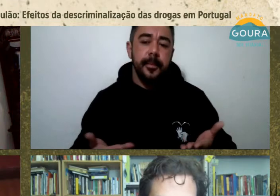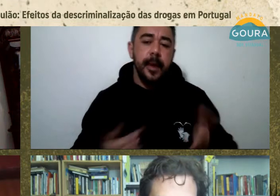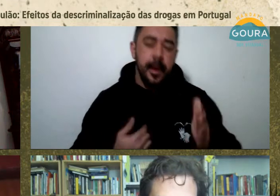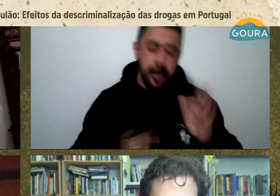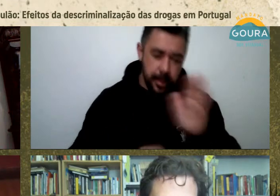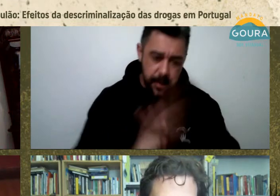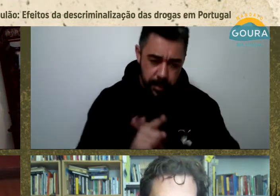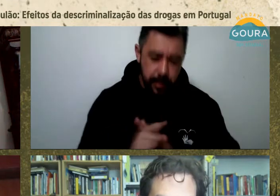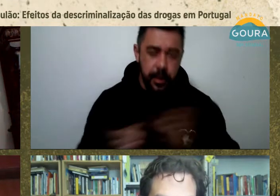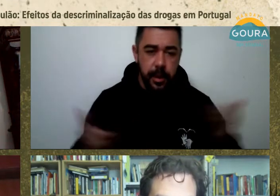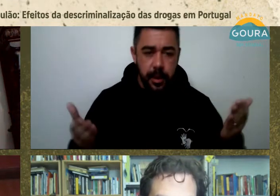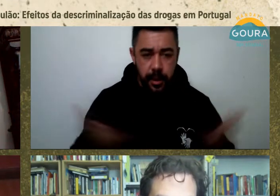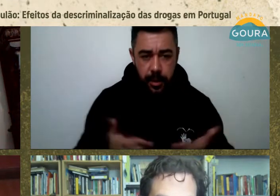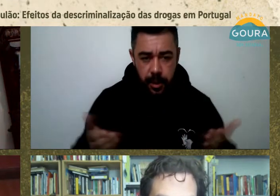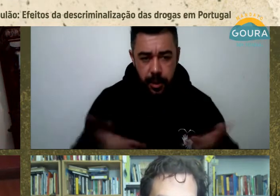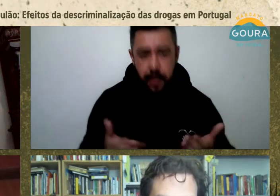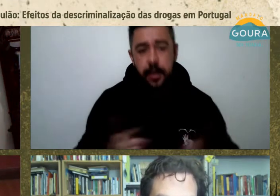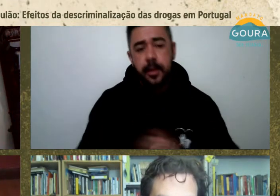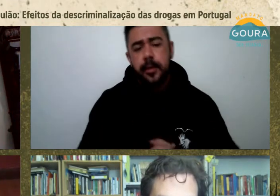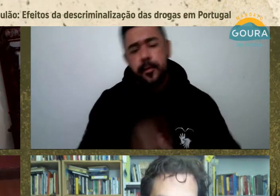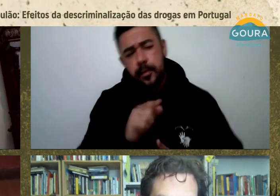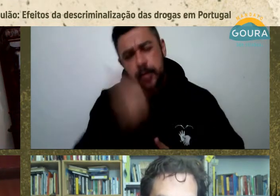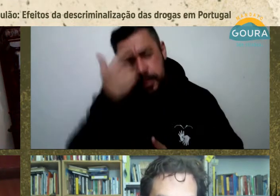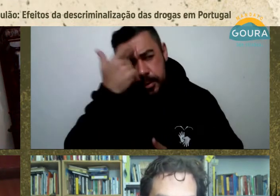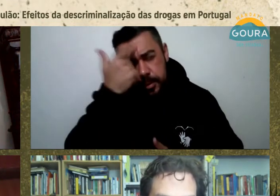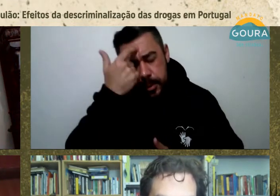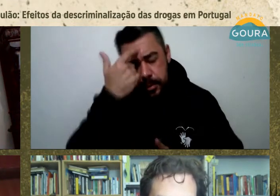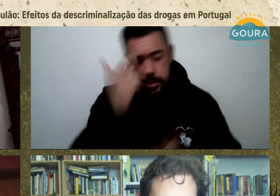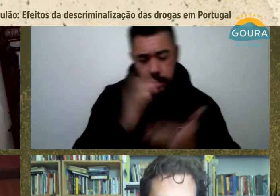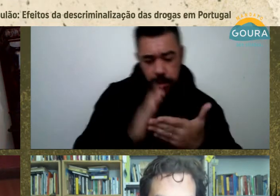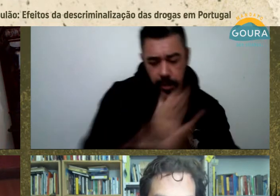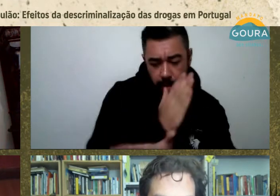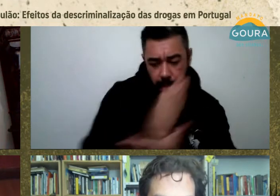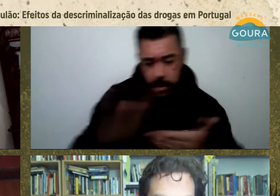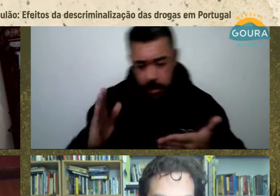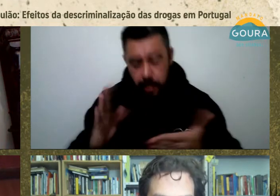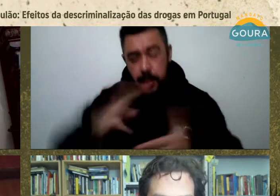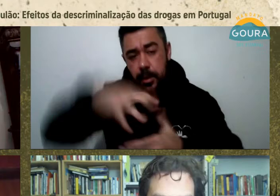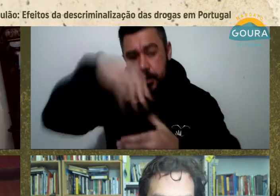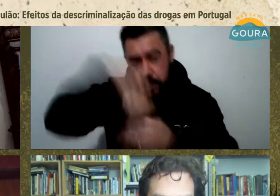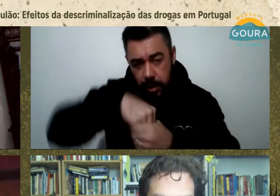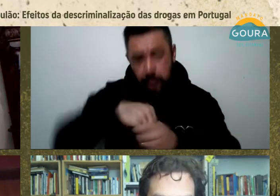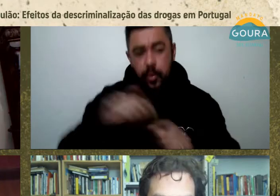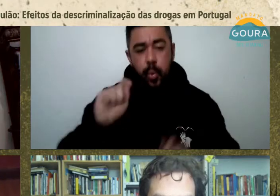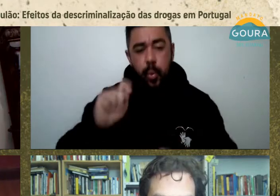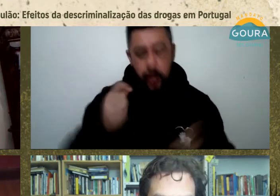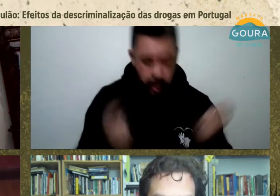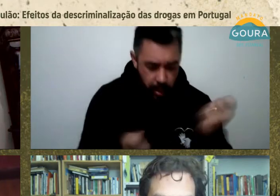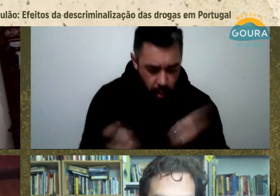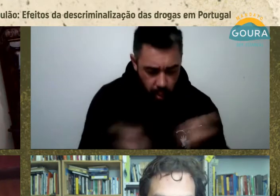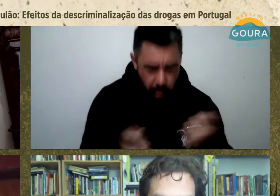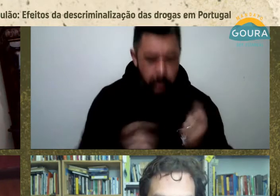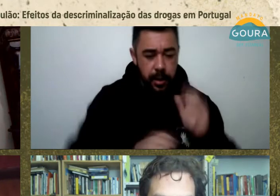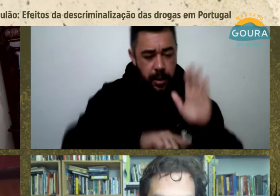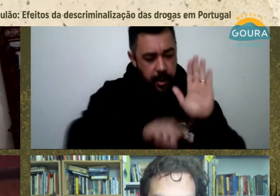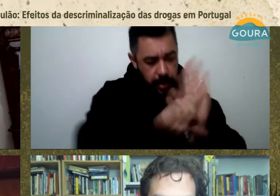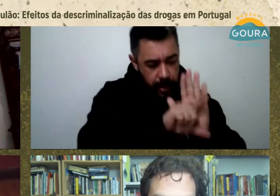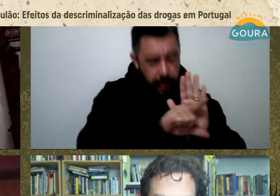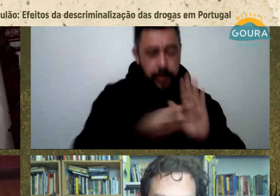voy a hacer ahora, si están pensando en esa distinción dentro de lo que sería la regulación o reglamentación del cannabis